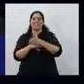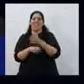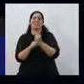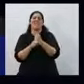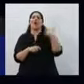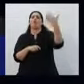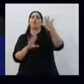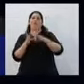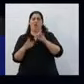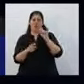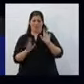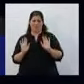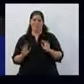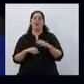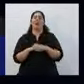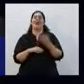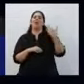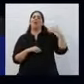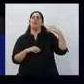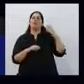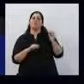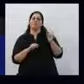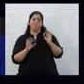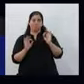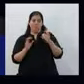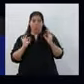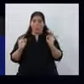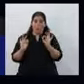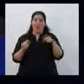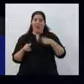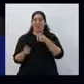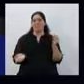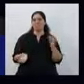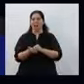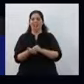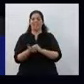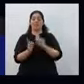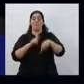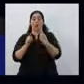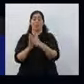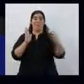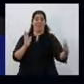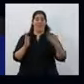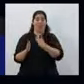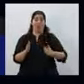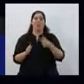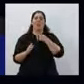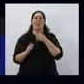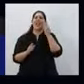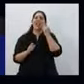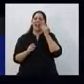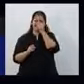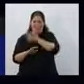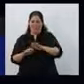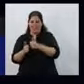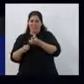trabajos del futuro y como no fue realmente también ahora vamos por más queremos en el próximo periodo llevar inglés de dejar de